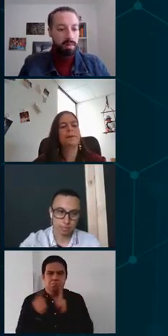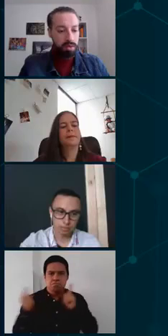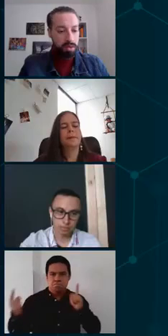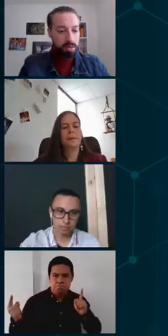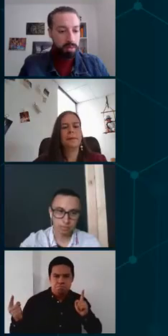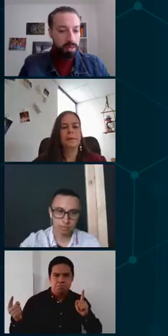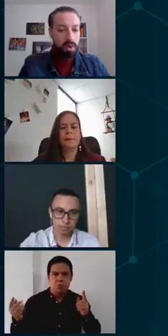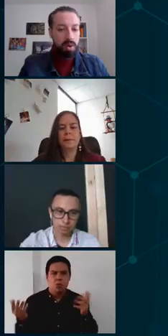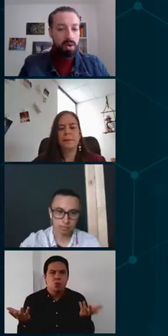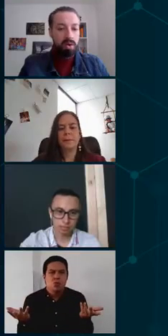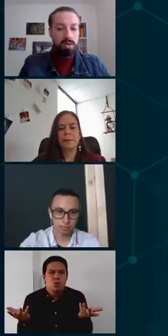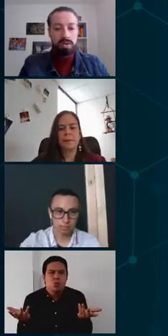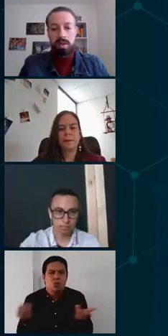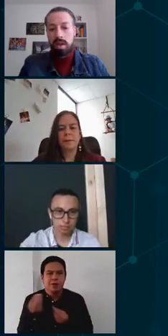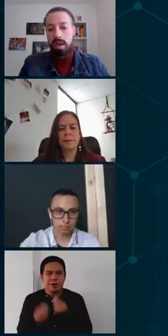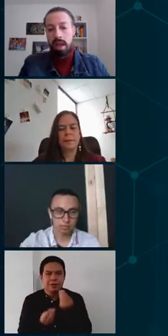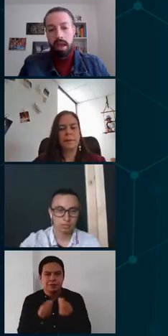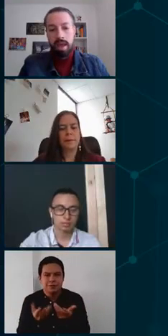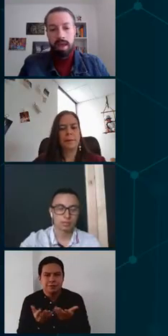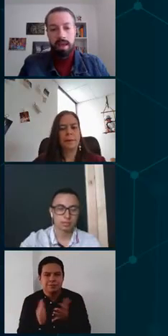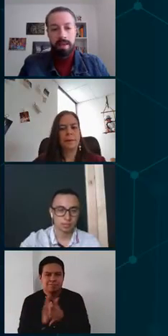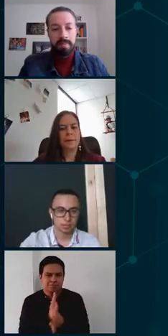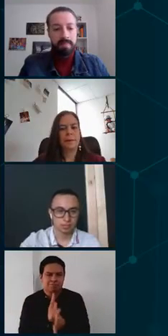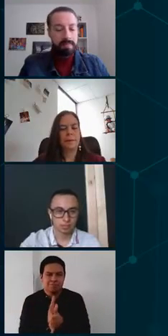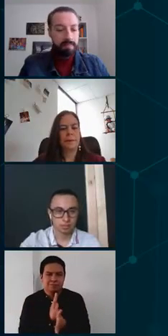distanciamiento, tener como todos esos protocolos